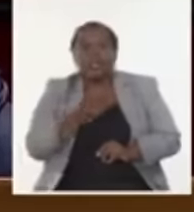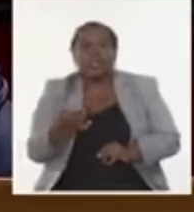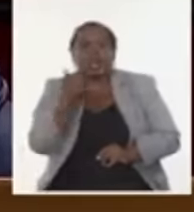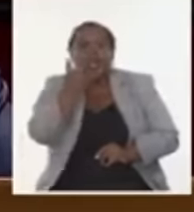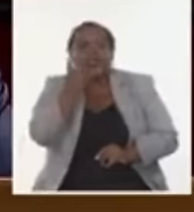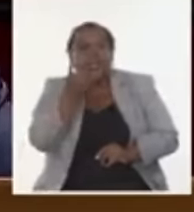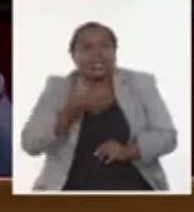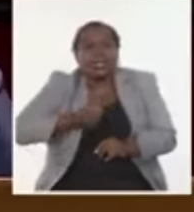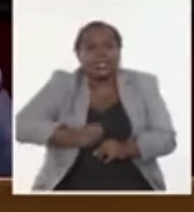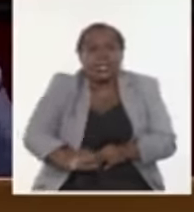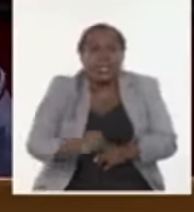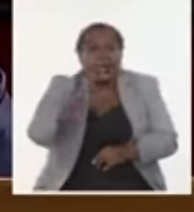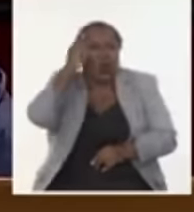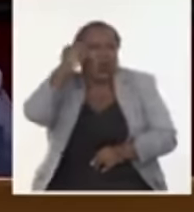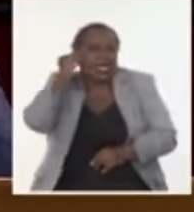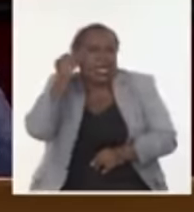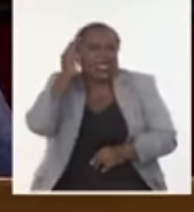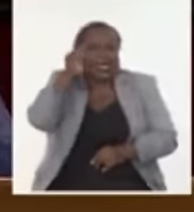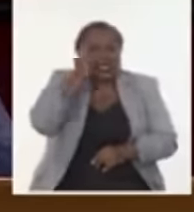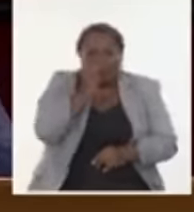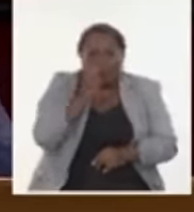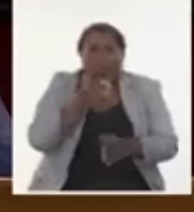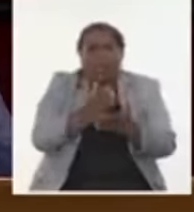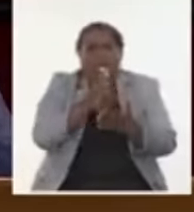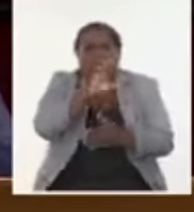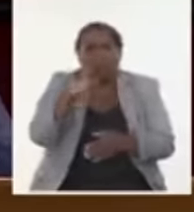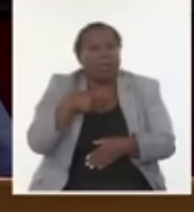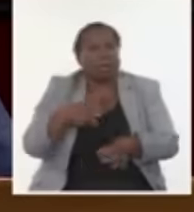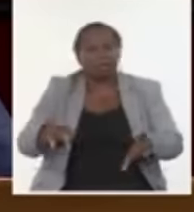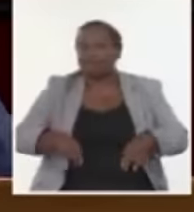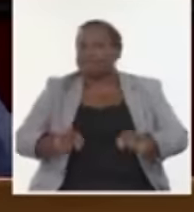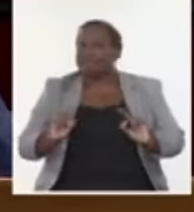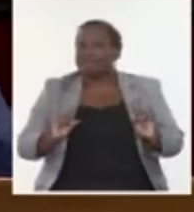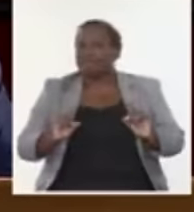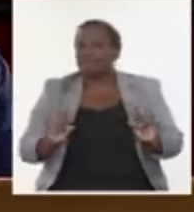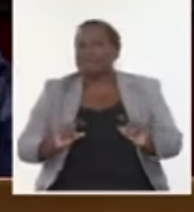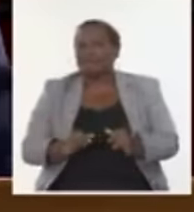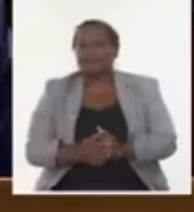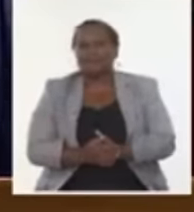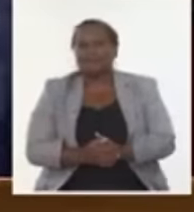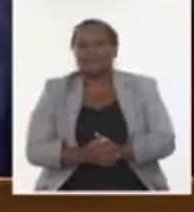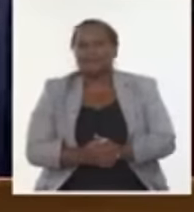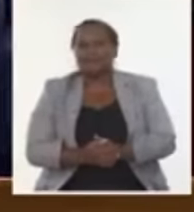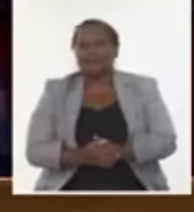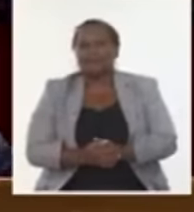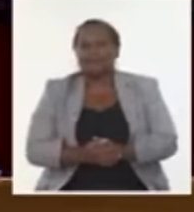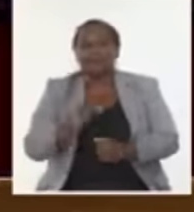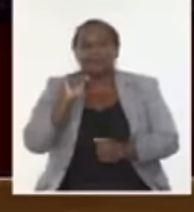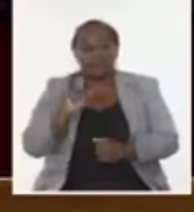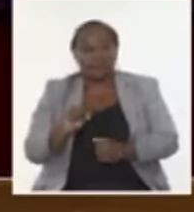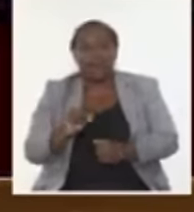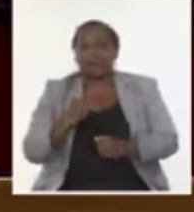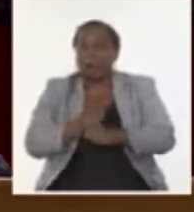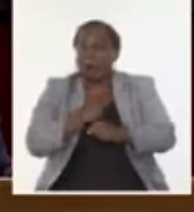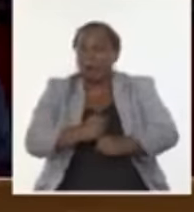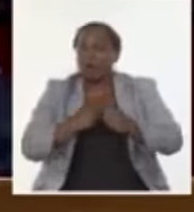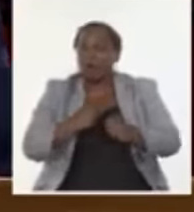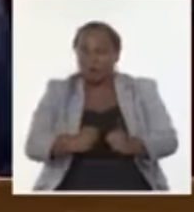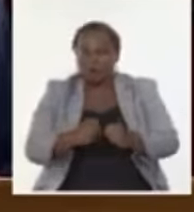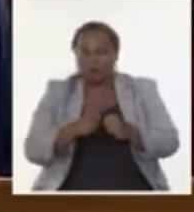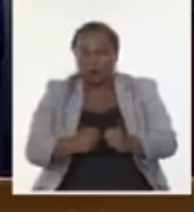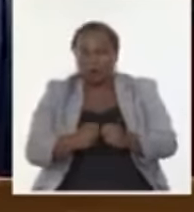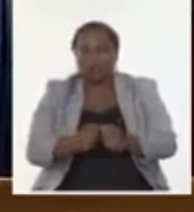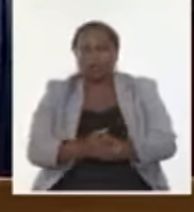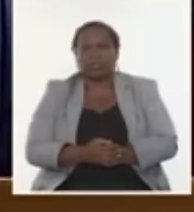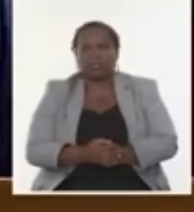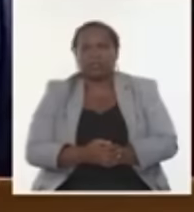nuestros hijos, a nuestros nietos en las escuelas, y no lo vamos a permitir, y en eso hemos cerrado fila y lo combatiremos y lo